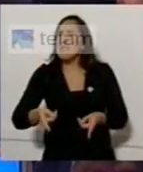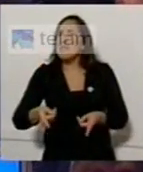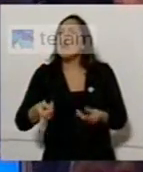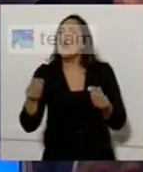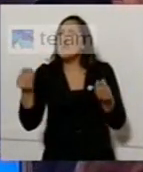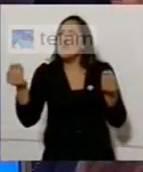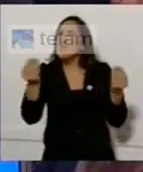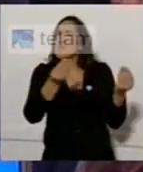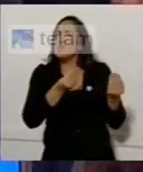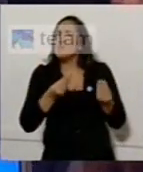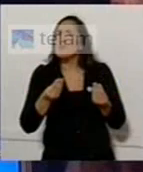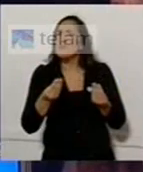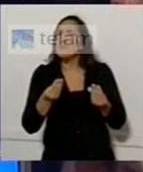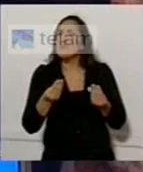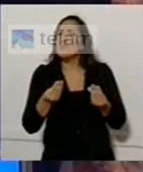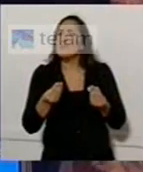muchas veces